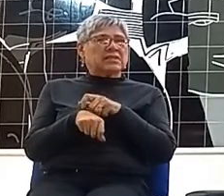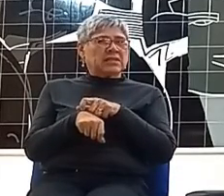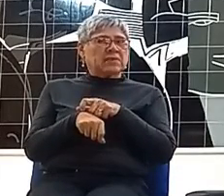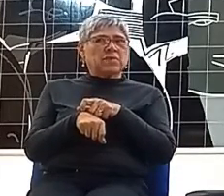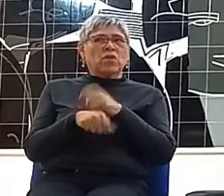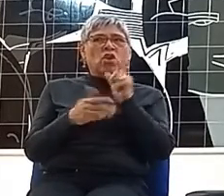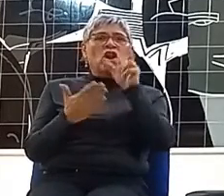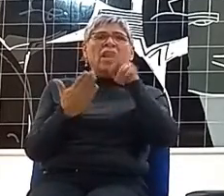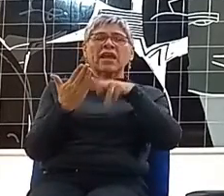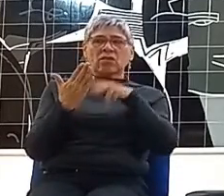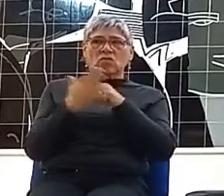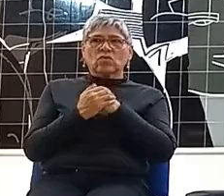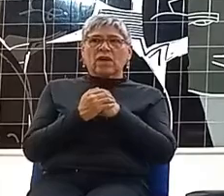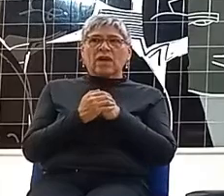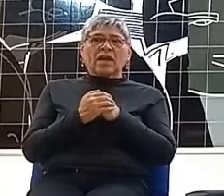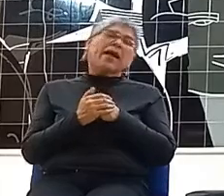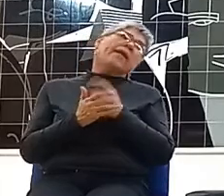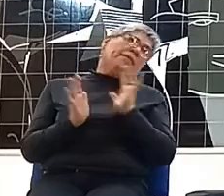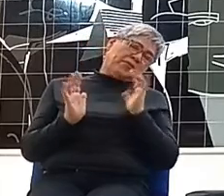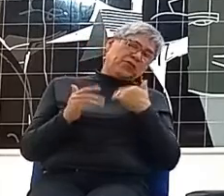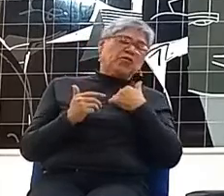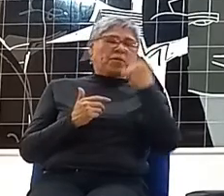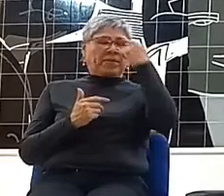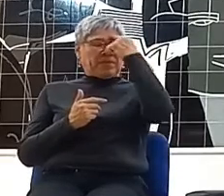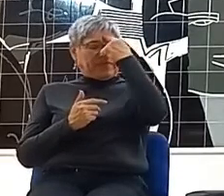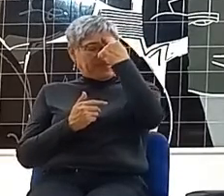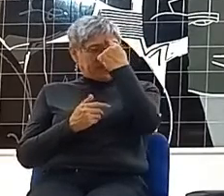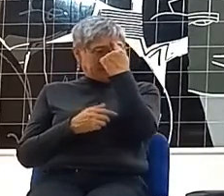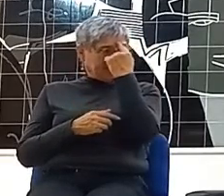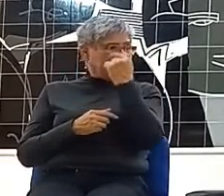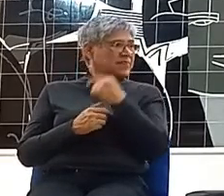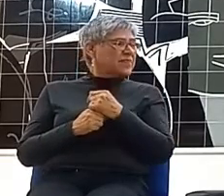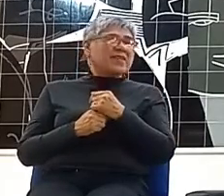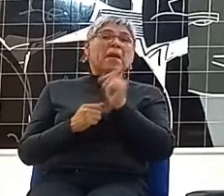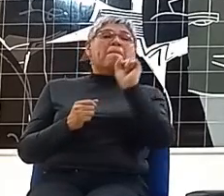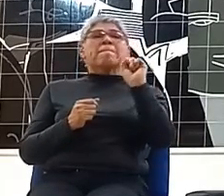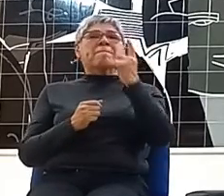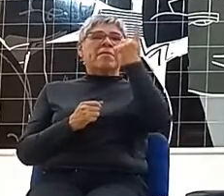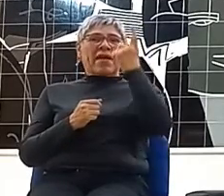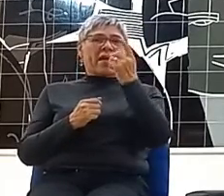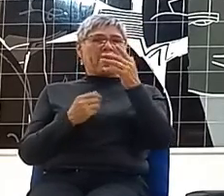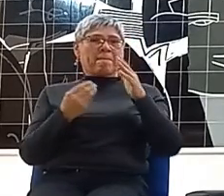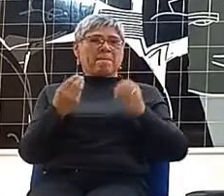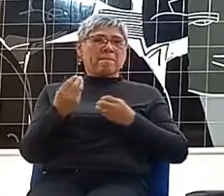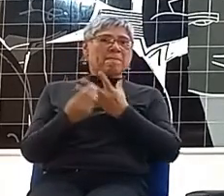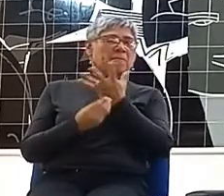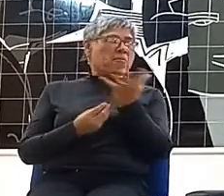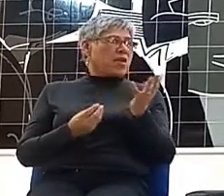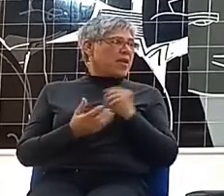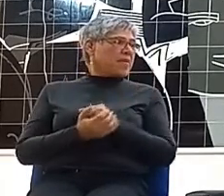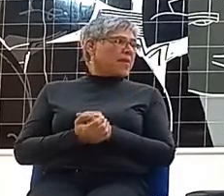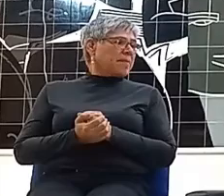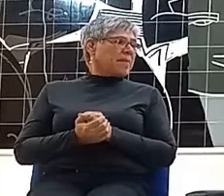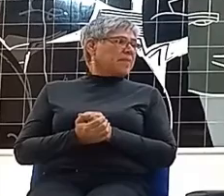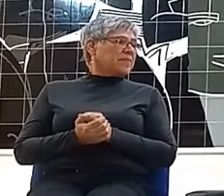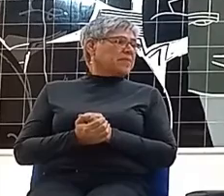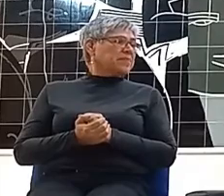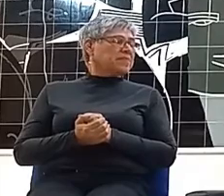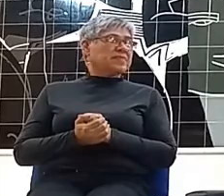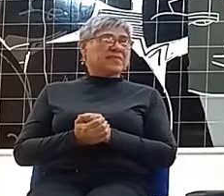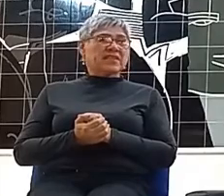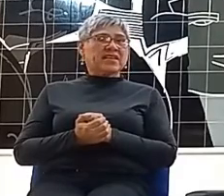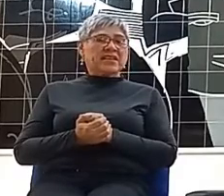lectura. Entonces pensé que el primer poema de Librería de Viejo,